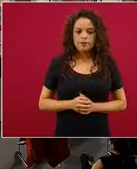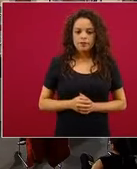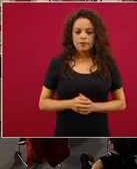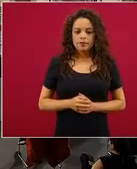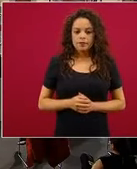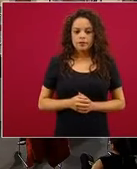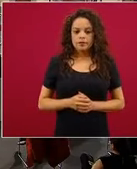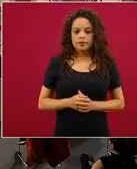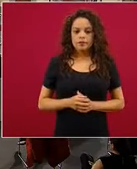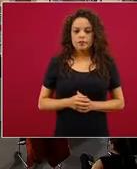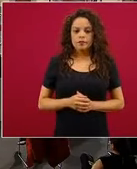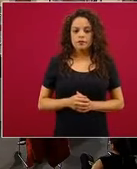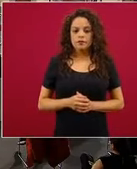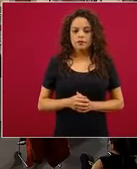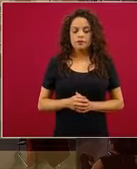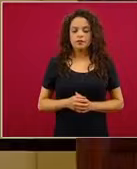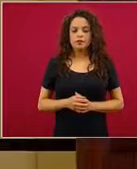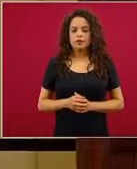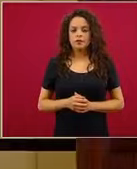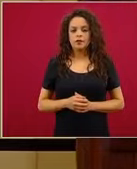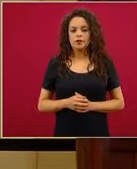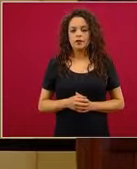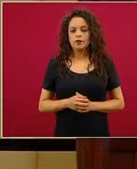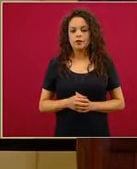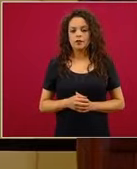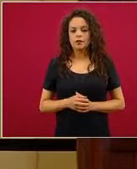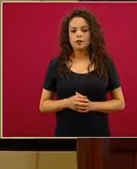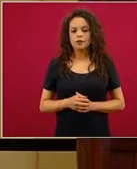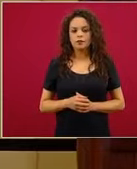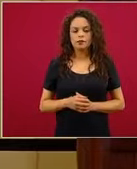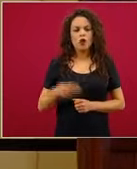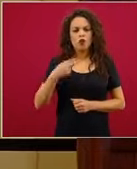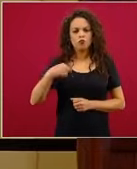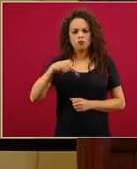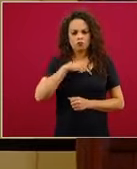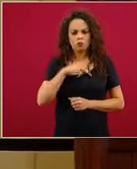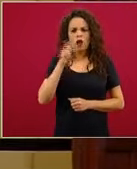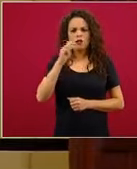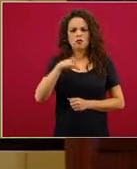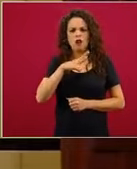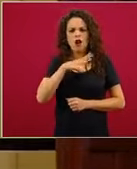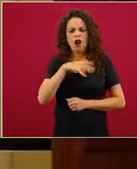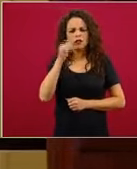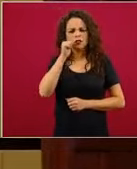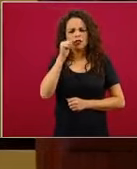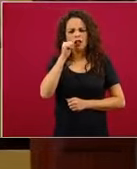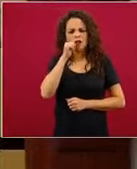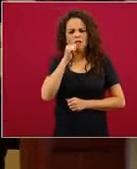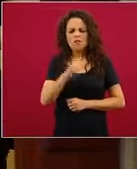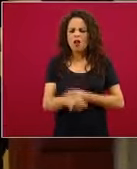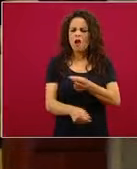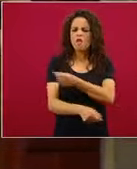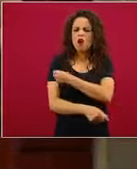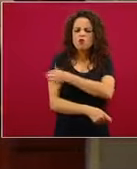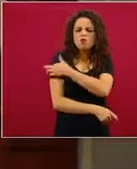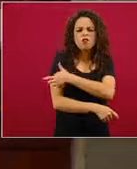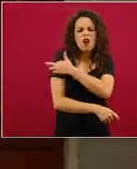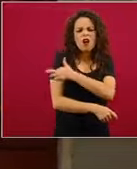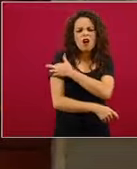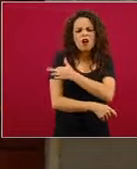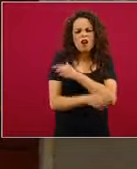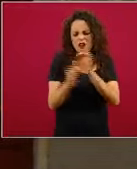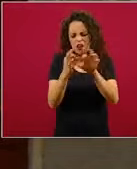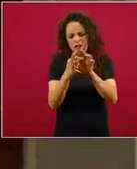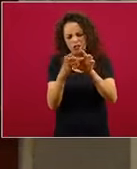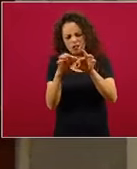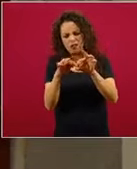nuestros brazos, en uno de nuestros bracitos, tenemos una cicatriz porque nos aplicaron una vacuna? Esa cicatriz es por la vacuna de la